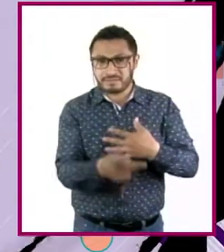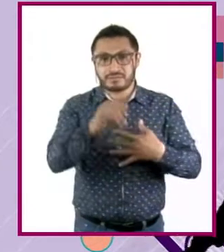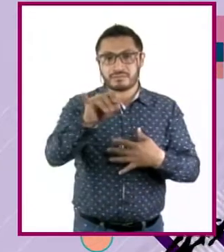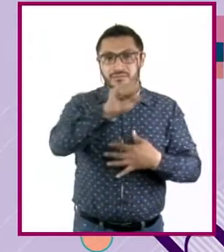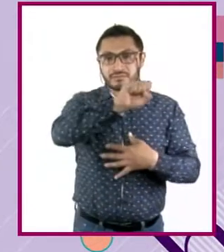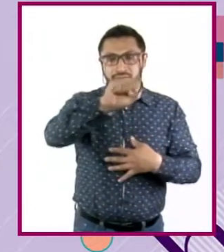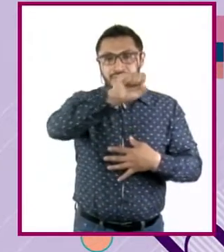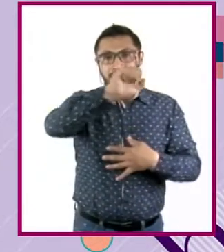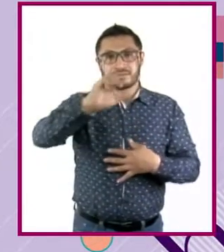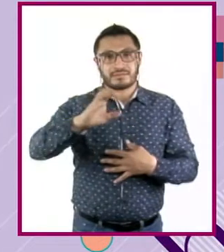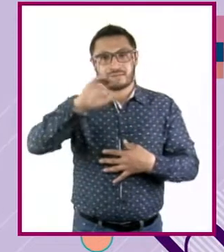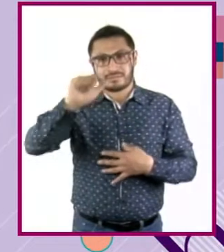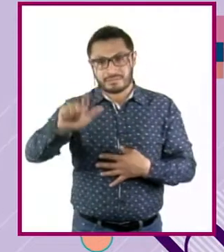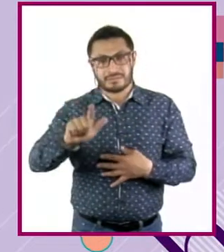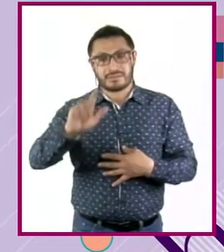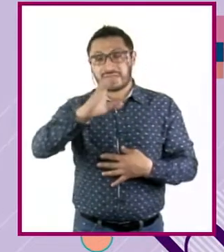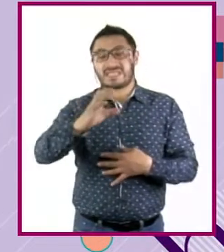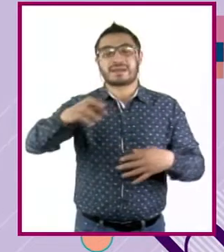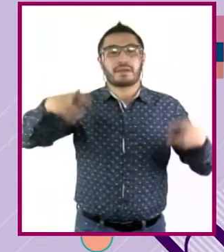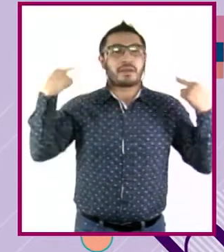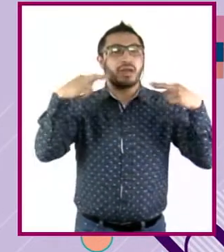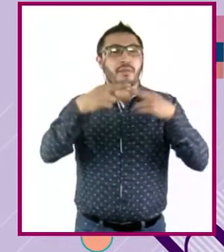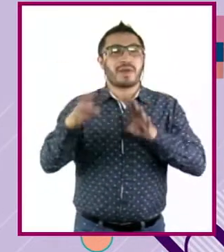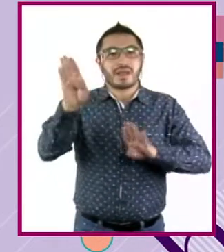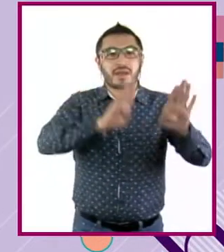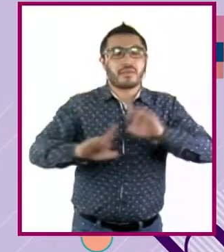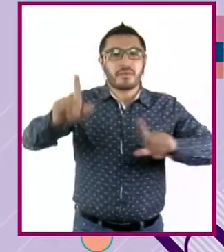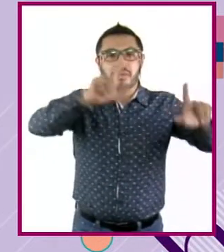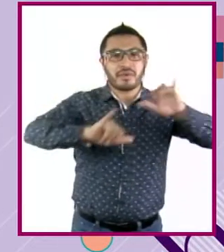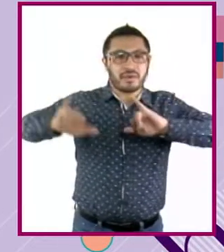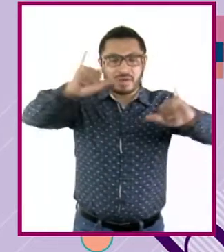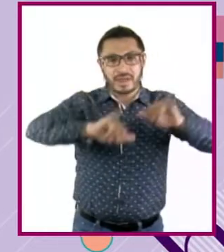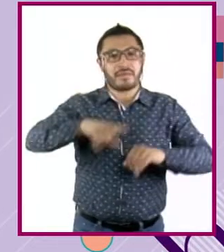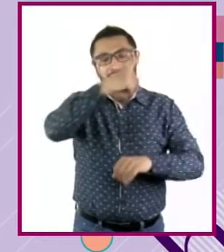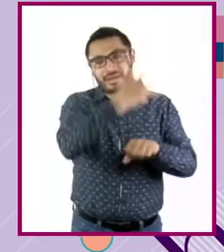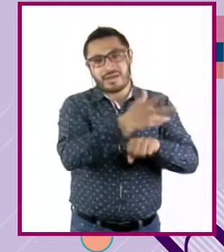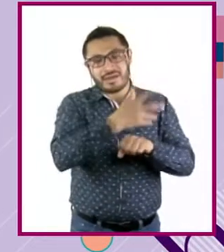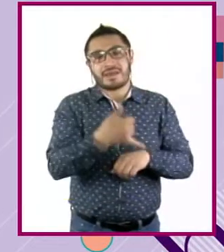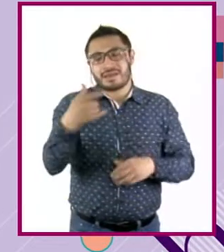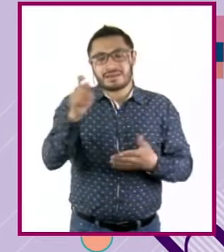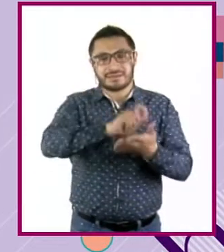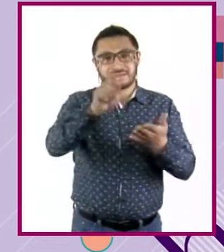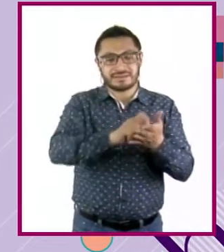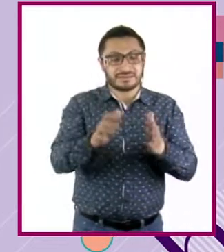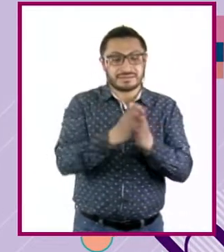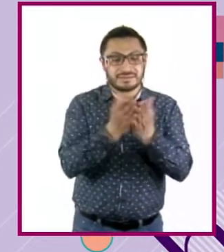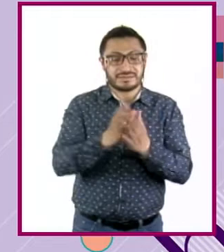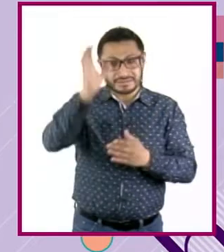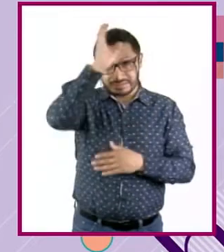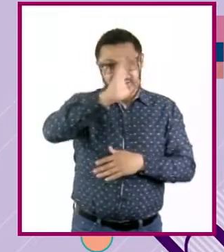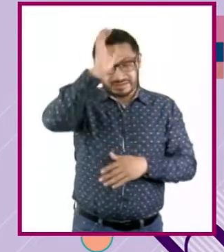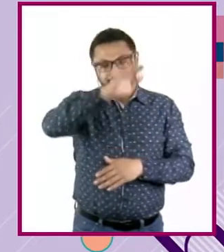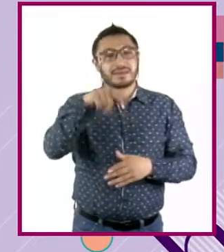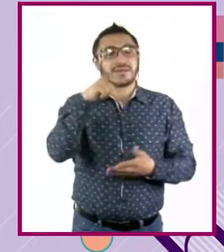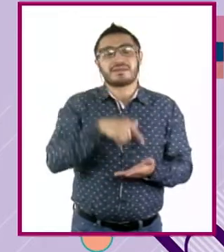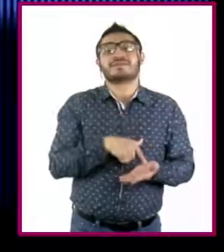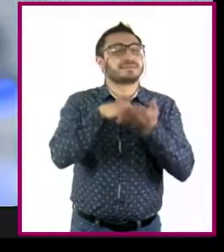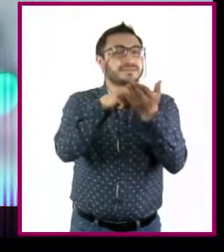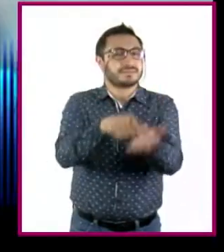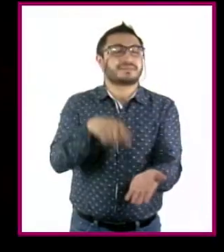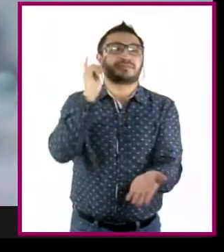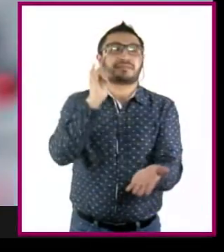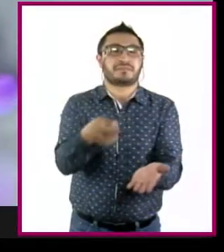quien fuera profesor de bioquímica en la Universidad de Boston, además autor de libros de ciencia ficción, planteó,